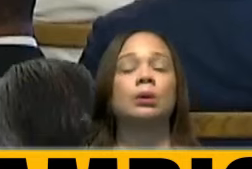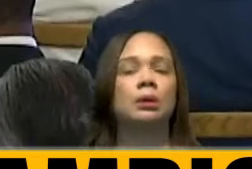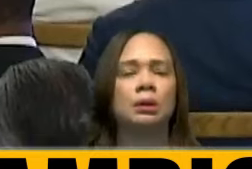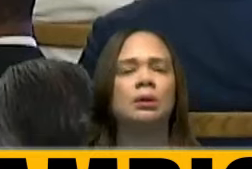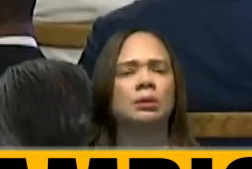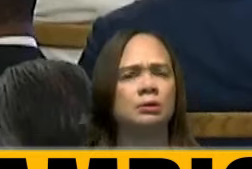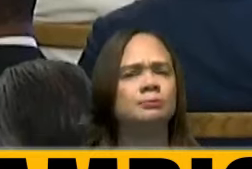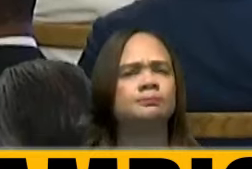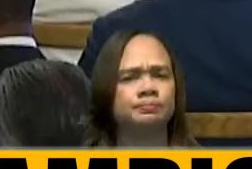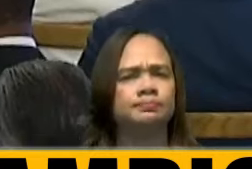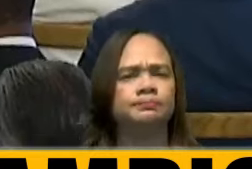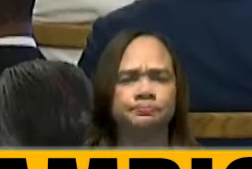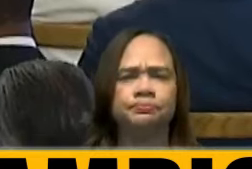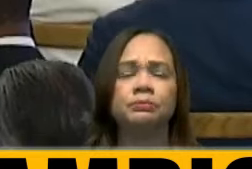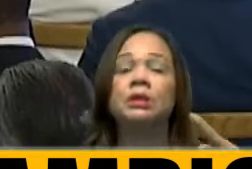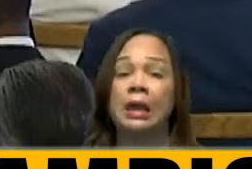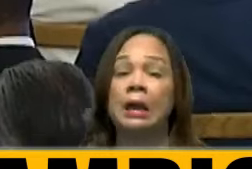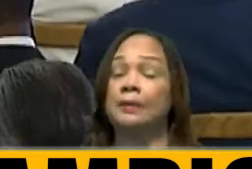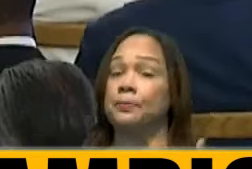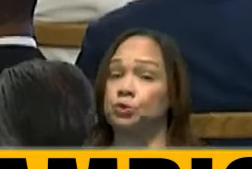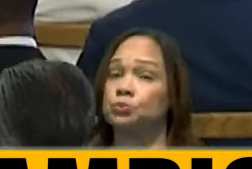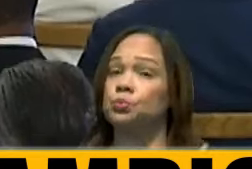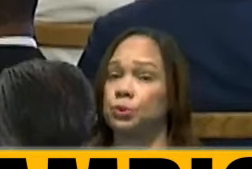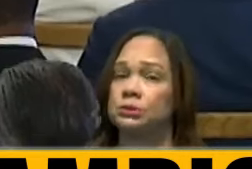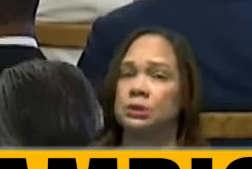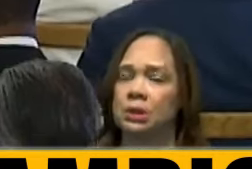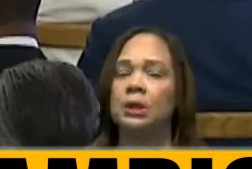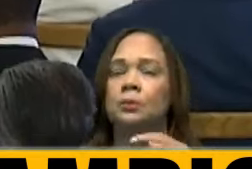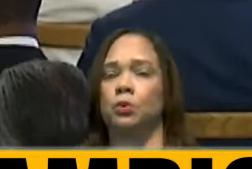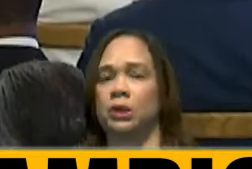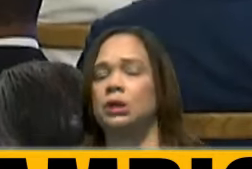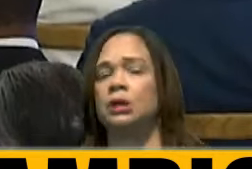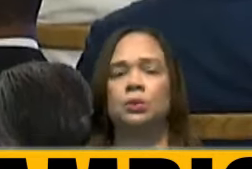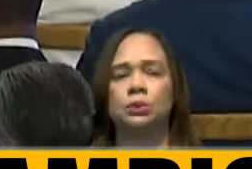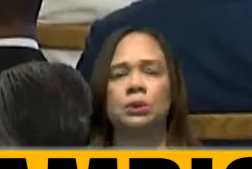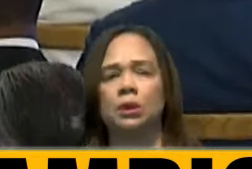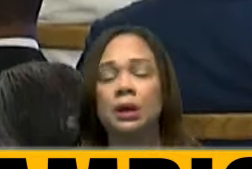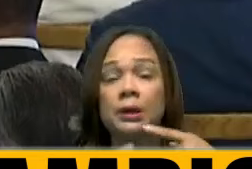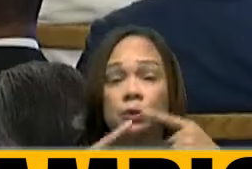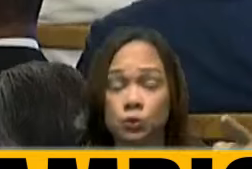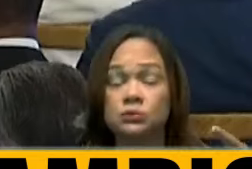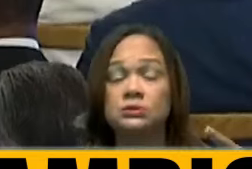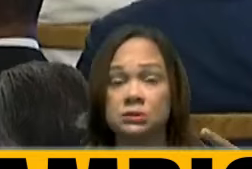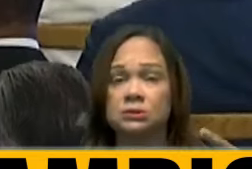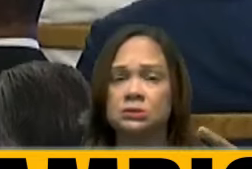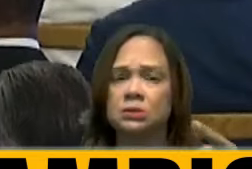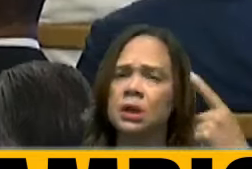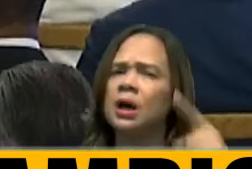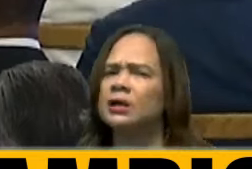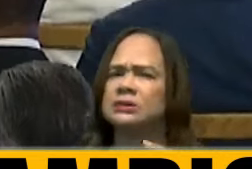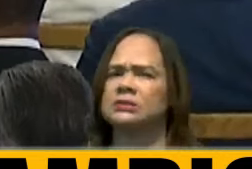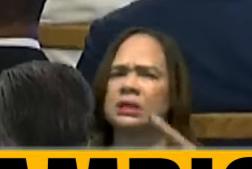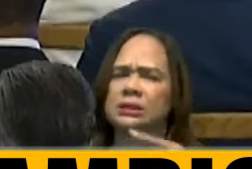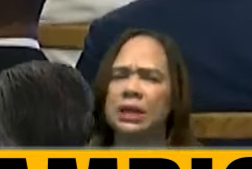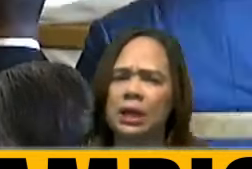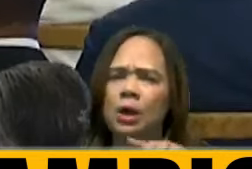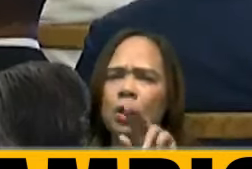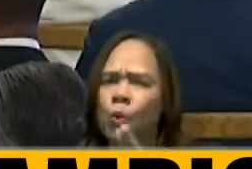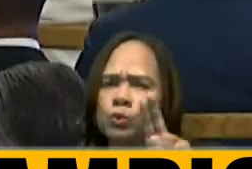lo que son las propuestas que el poder ejecutivo anuncia formalmente sobre la